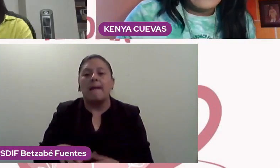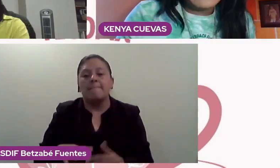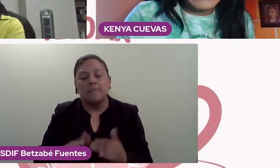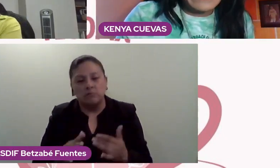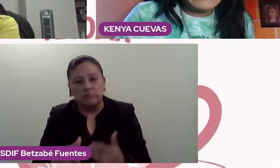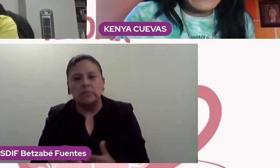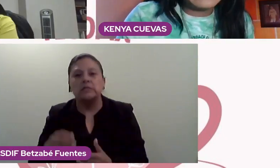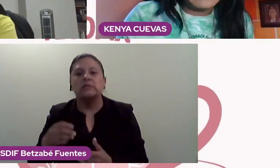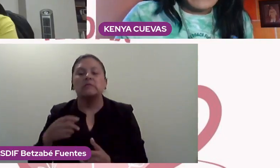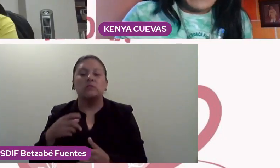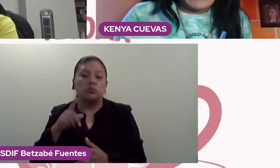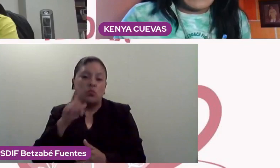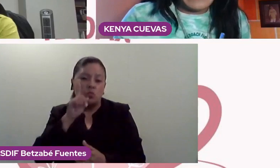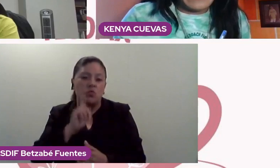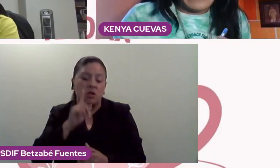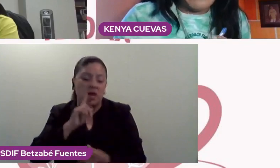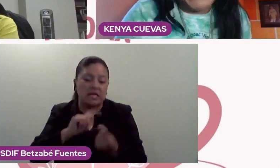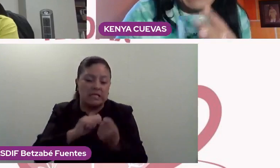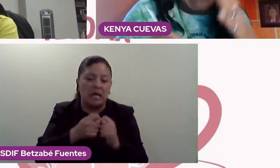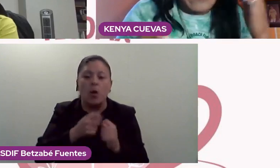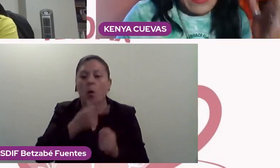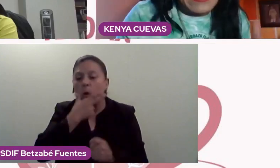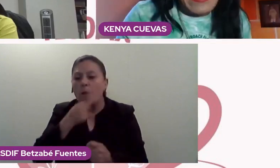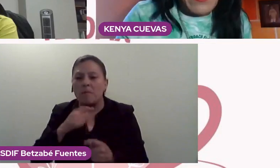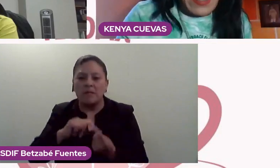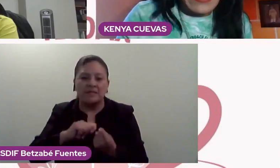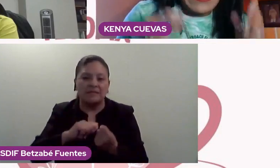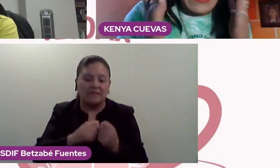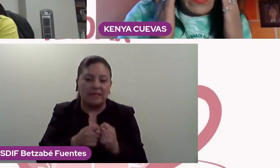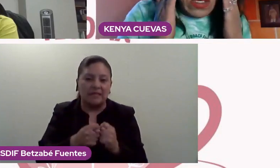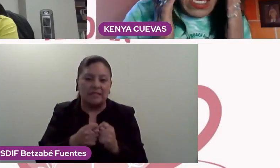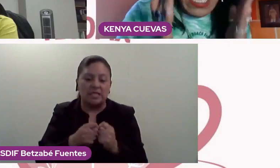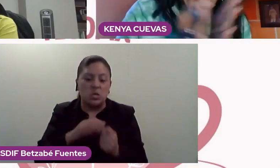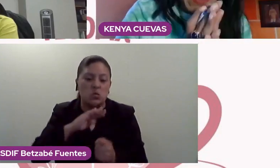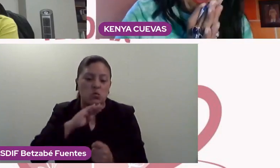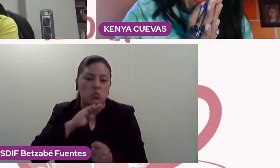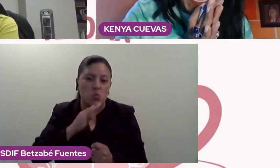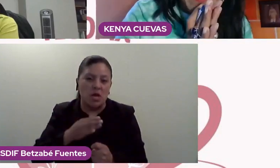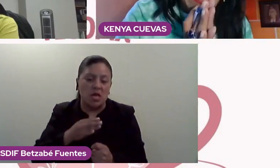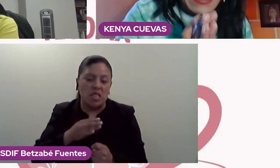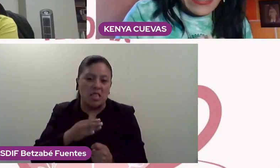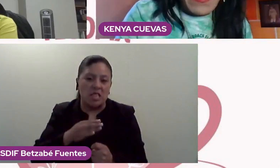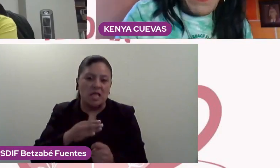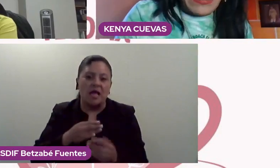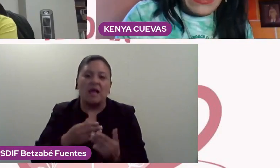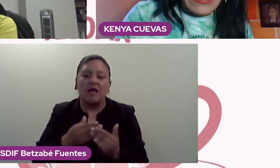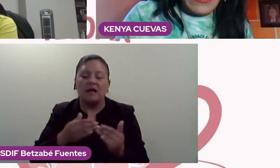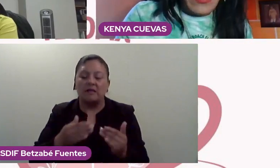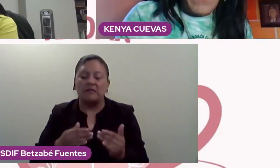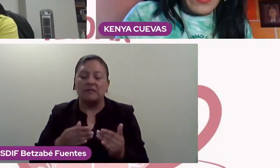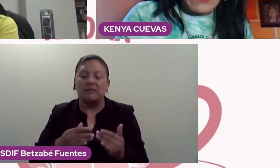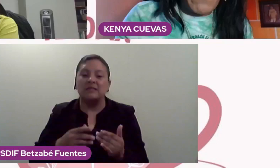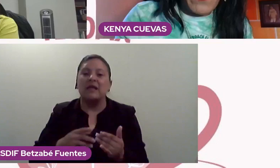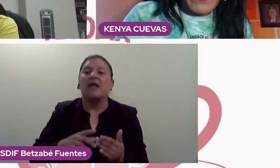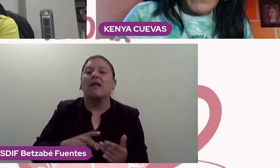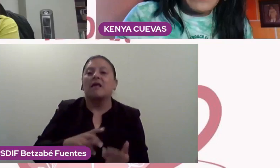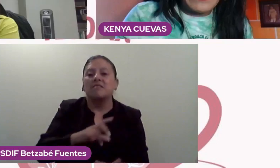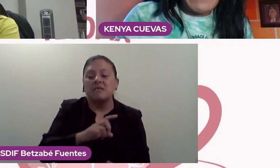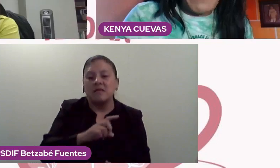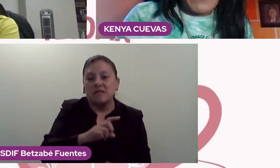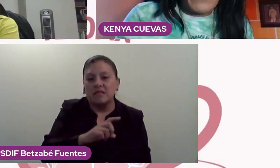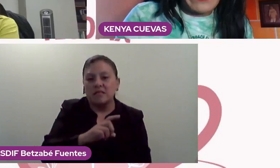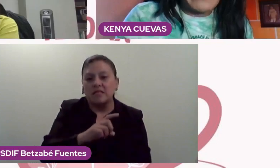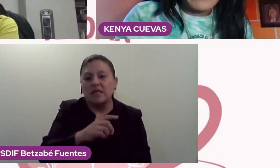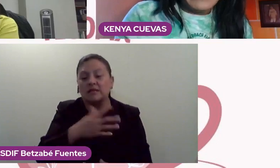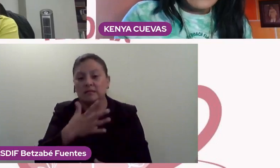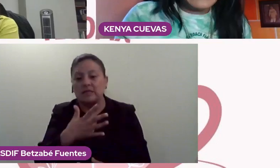años gracias pues a toda esta violencia, ¿no? Pero hablar del transfeminicidio, pues fue cuando matan